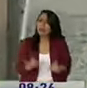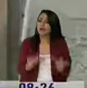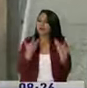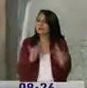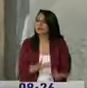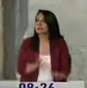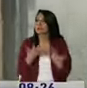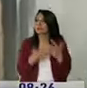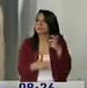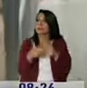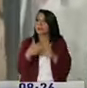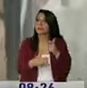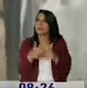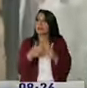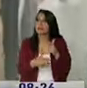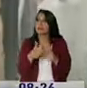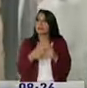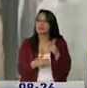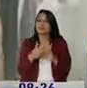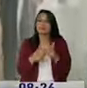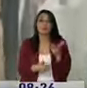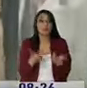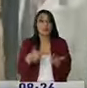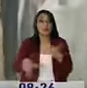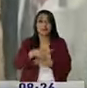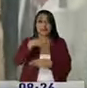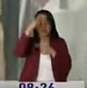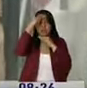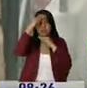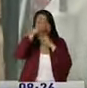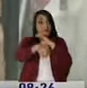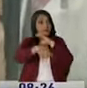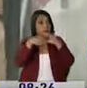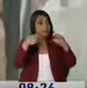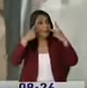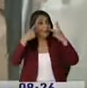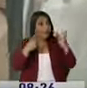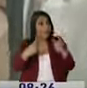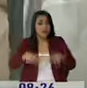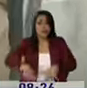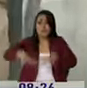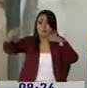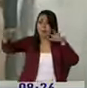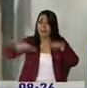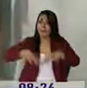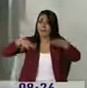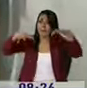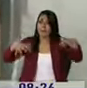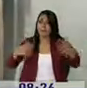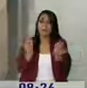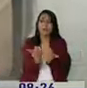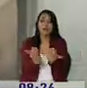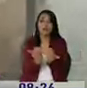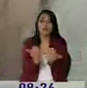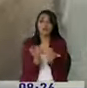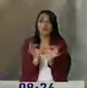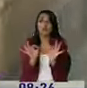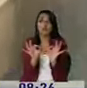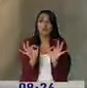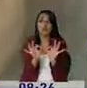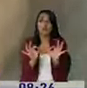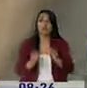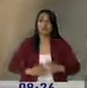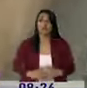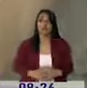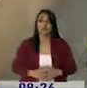también incluso a que estas imágenes llegaran pues al noticiero donde se veía realmente una acumulación grande de basura? Bien,